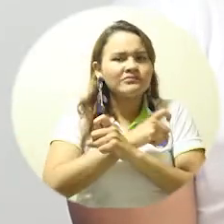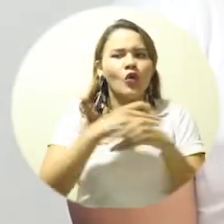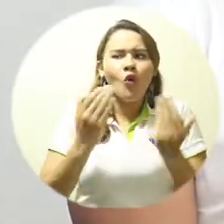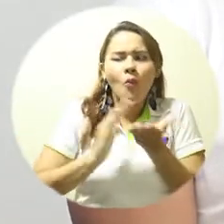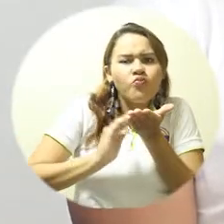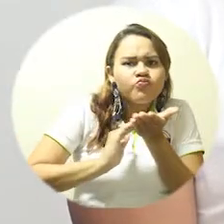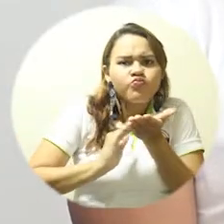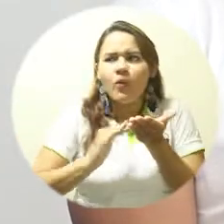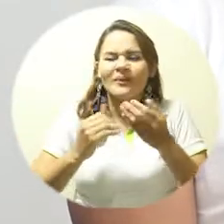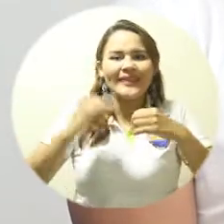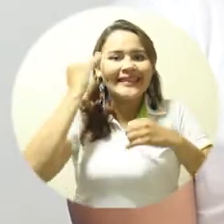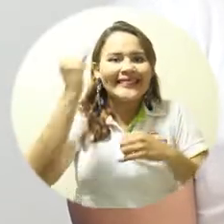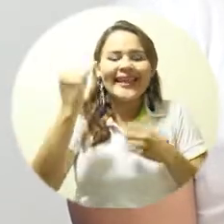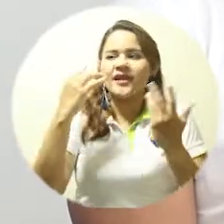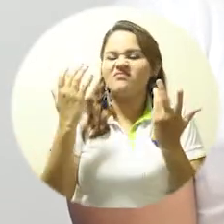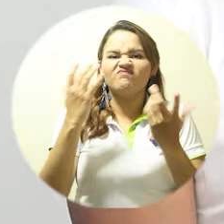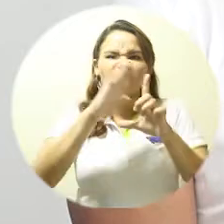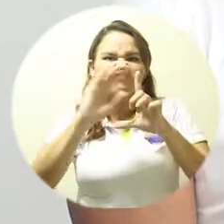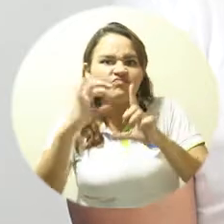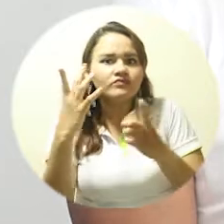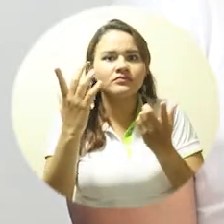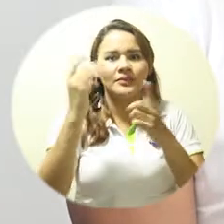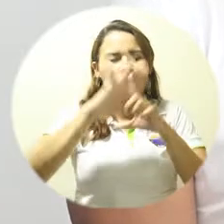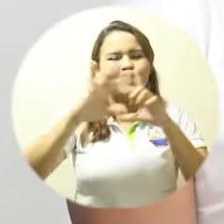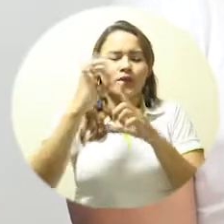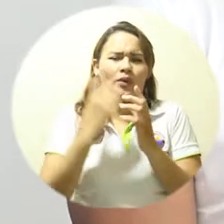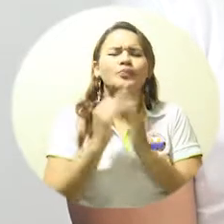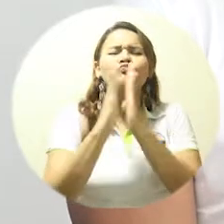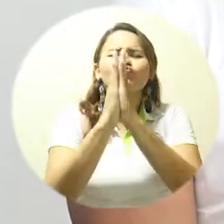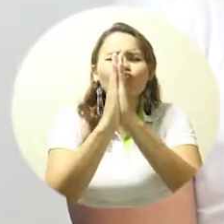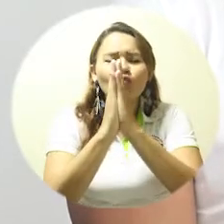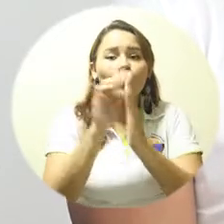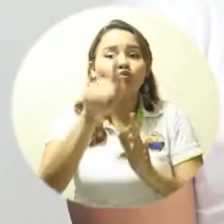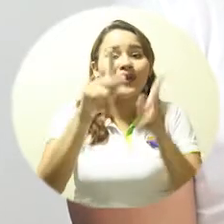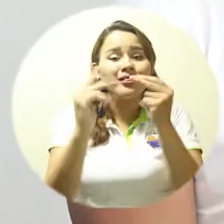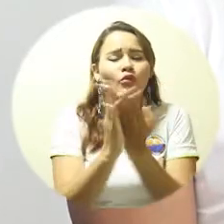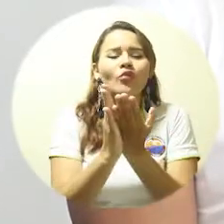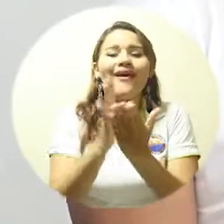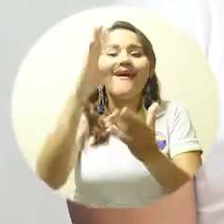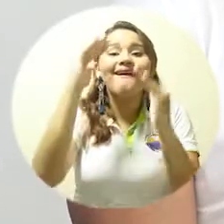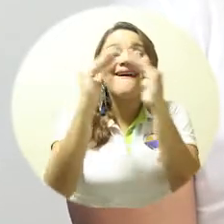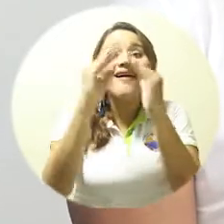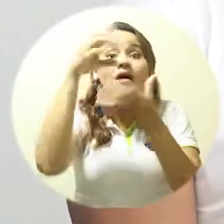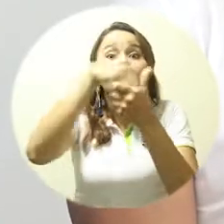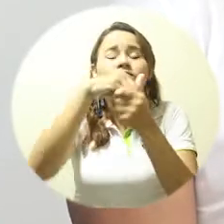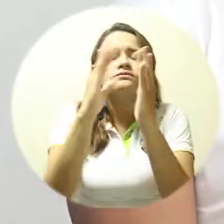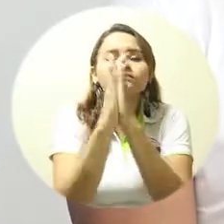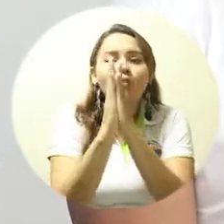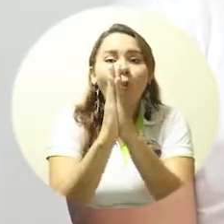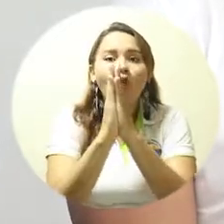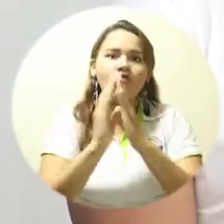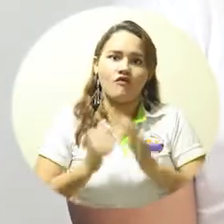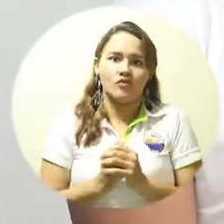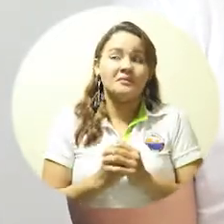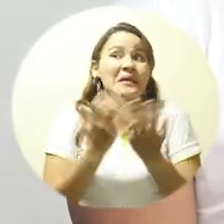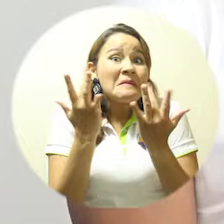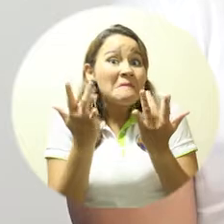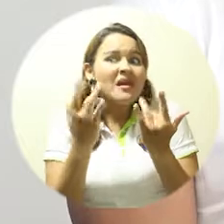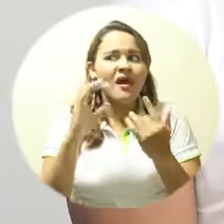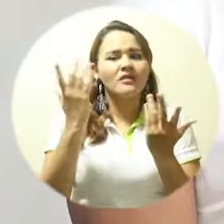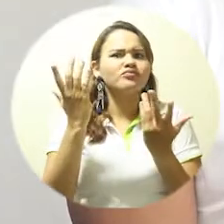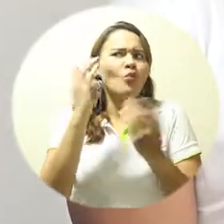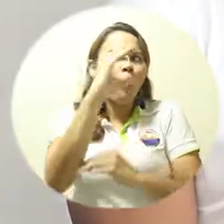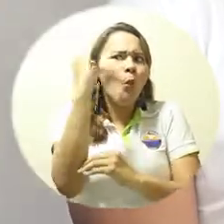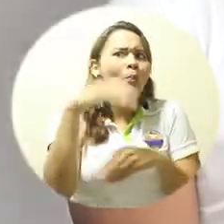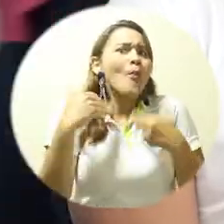su casa. Esperemos a ver cómo evoluciona la situación en el país. Esperemos que no tengamos que cancelar un semestre